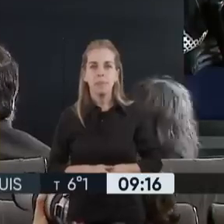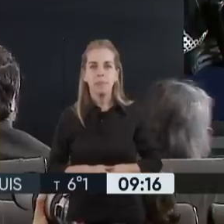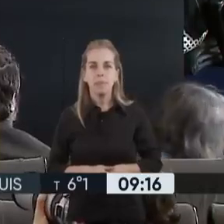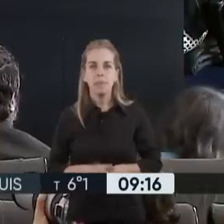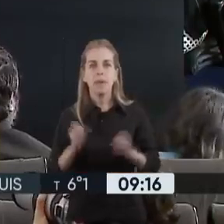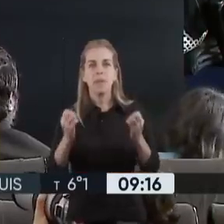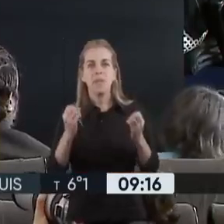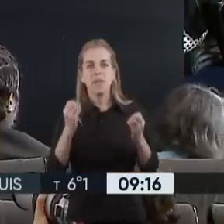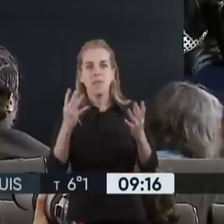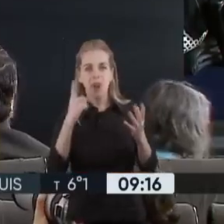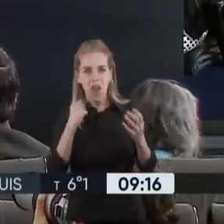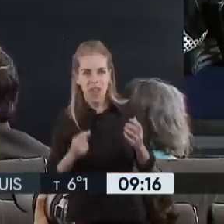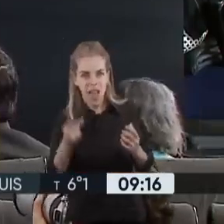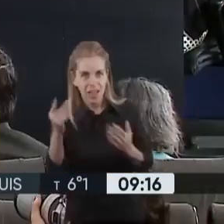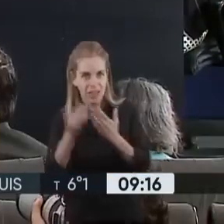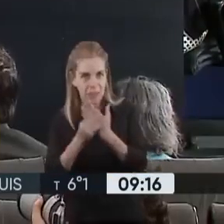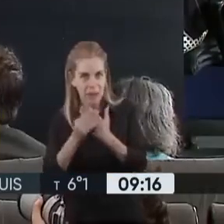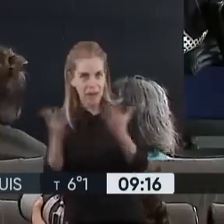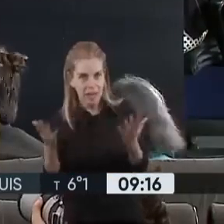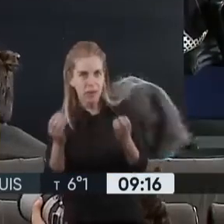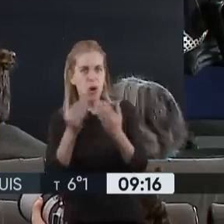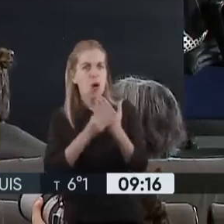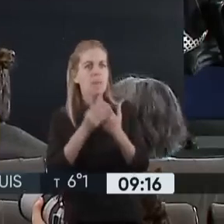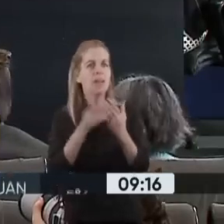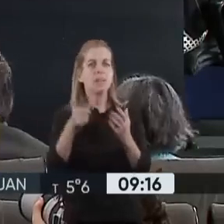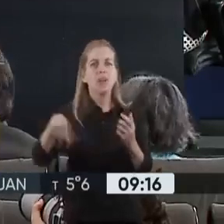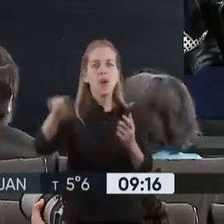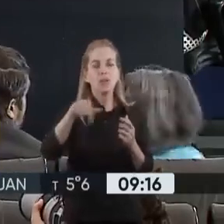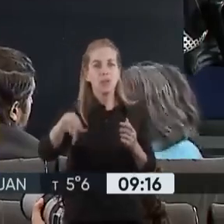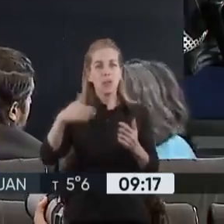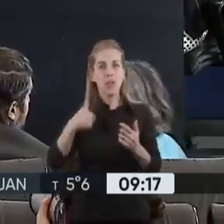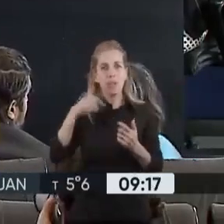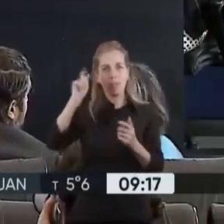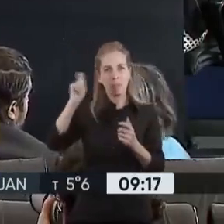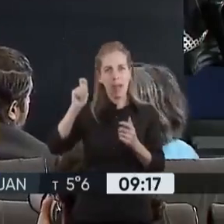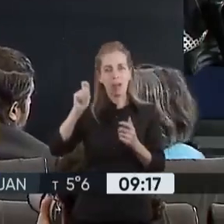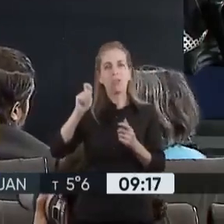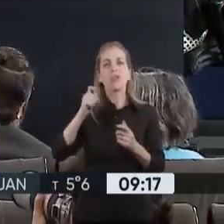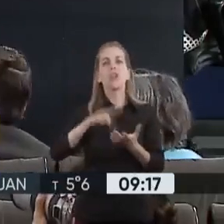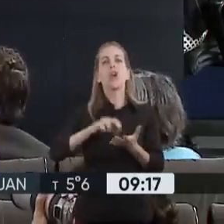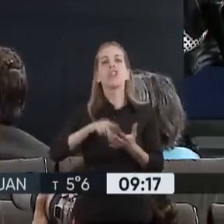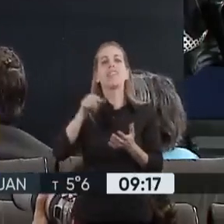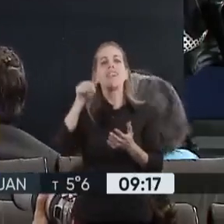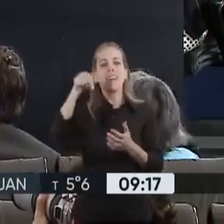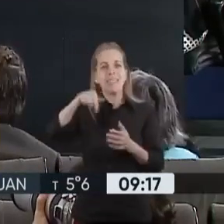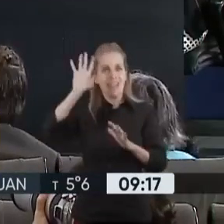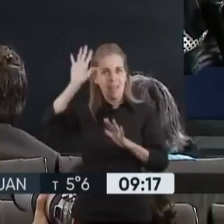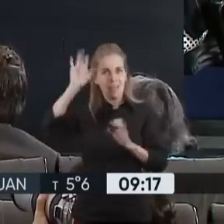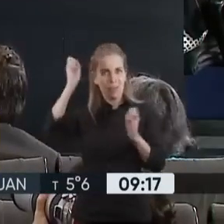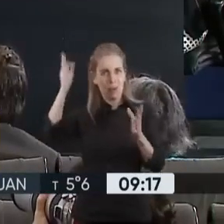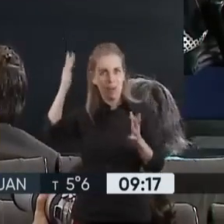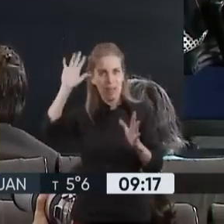buenos días ministra ministros gonzalo así es de todos noticias ya quiero preguntar acá el fondo cómo le